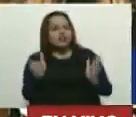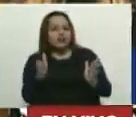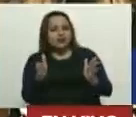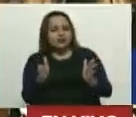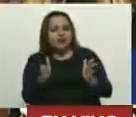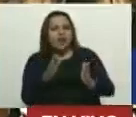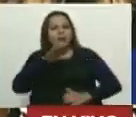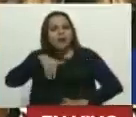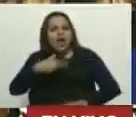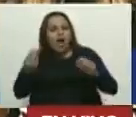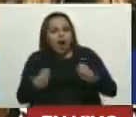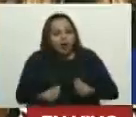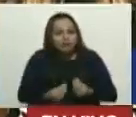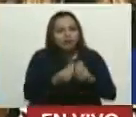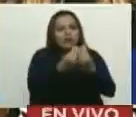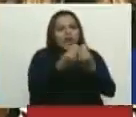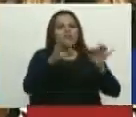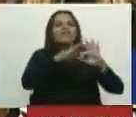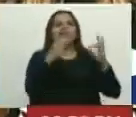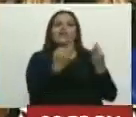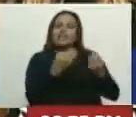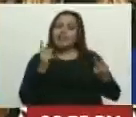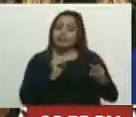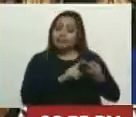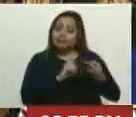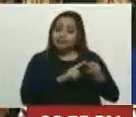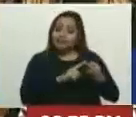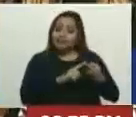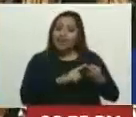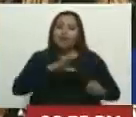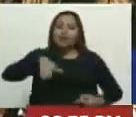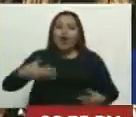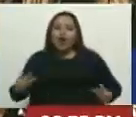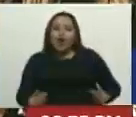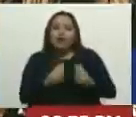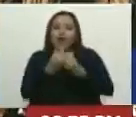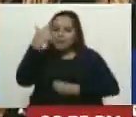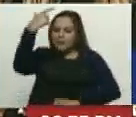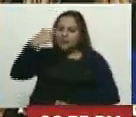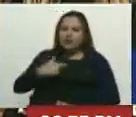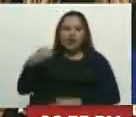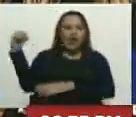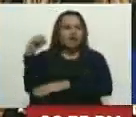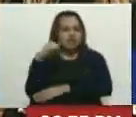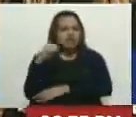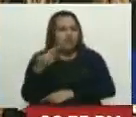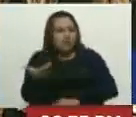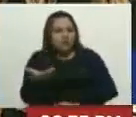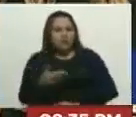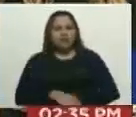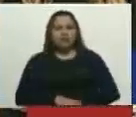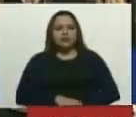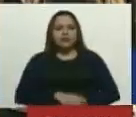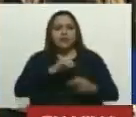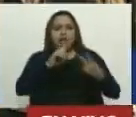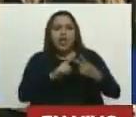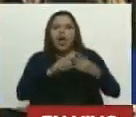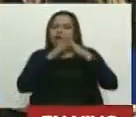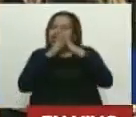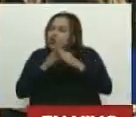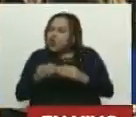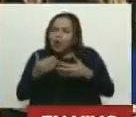poder acompañar a la familia, para acompañar a la persona con un trastorno del espectro autista a todo lo